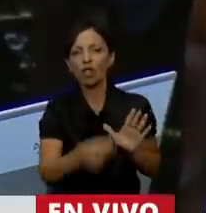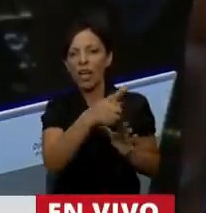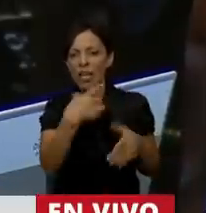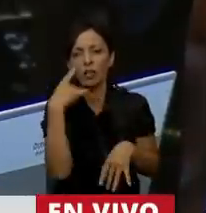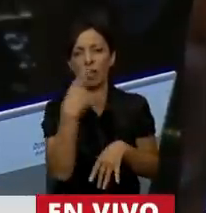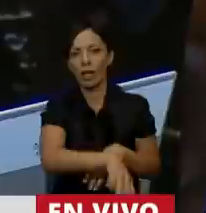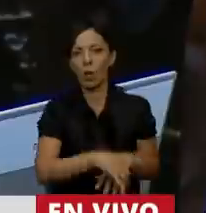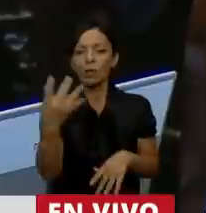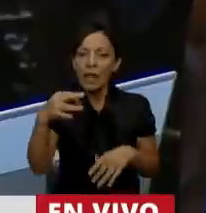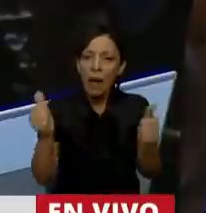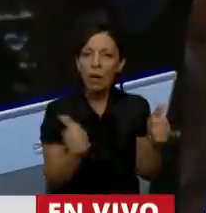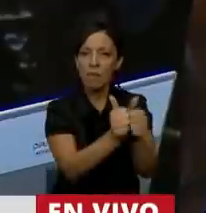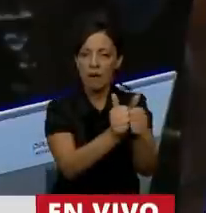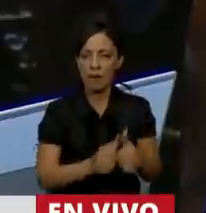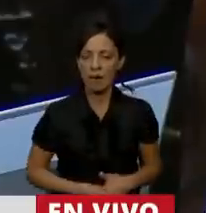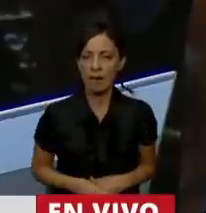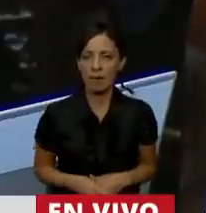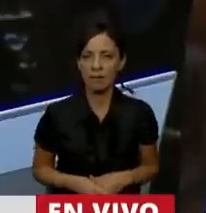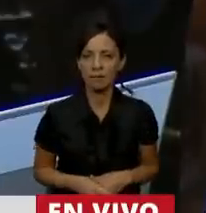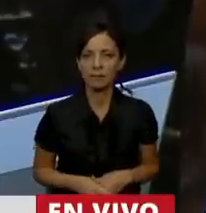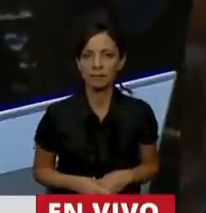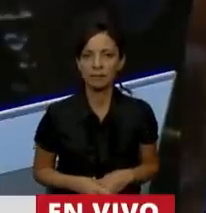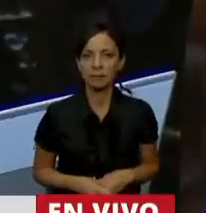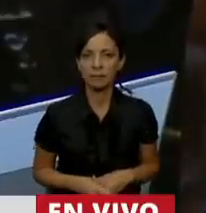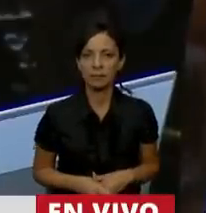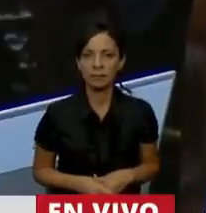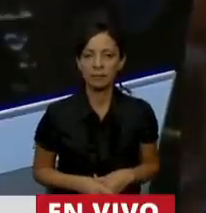que acompañarlas a las mujeres.